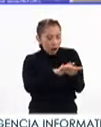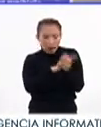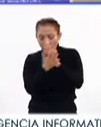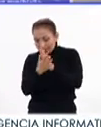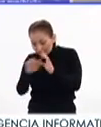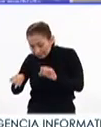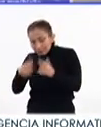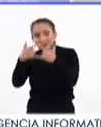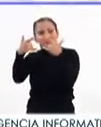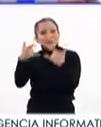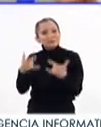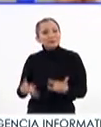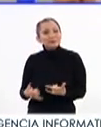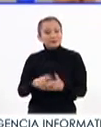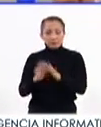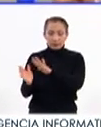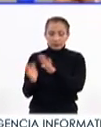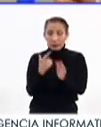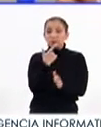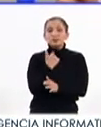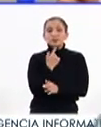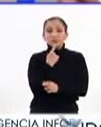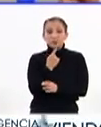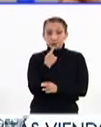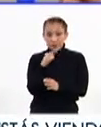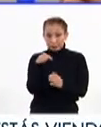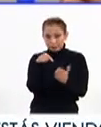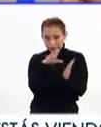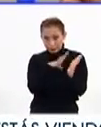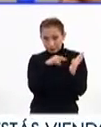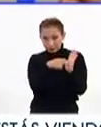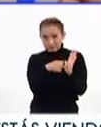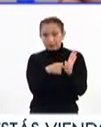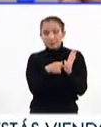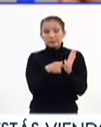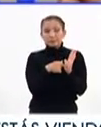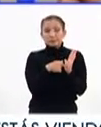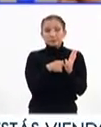una serie de narraciones. La parte en rojo es